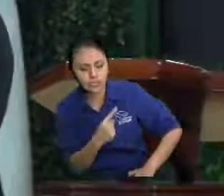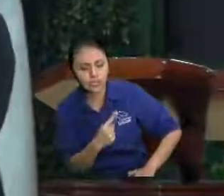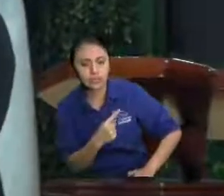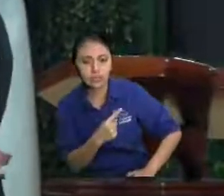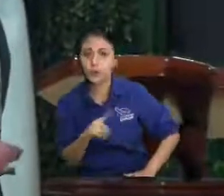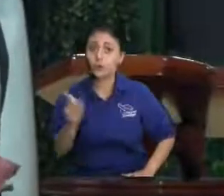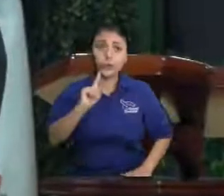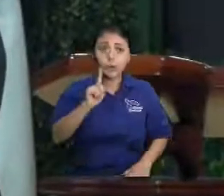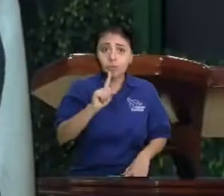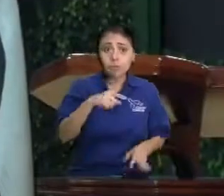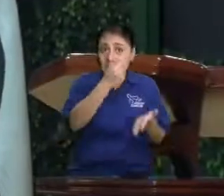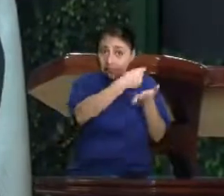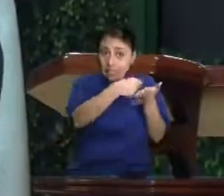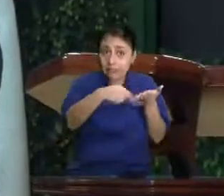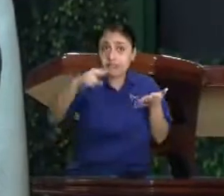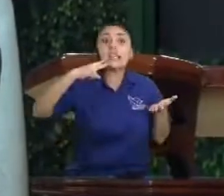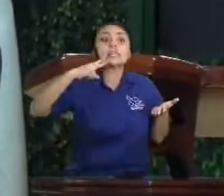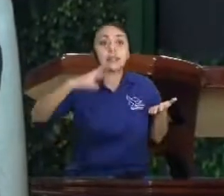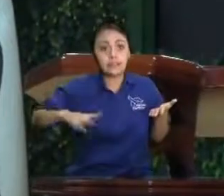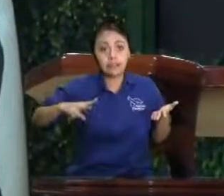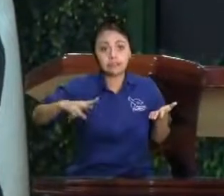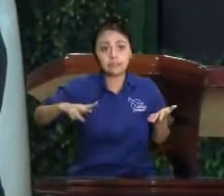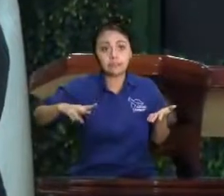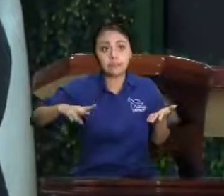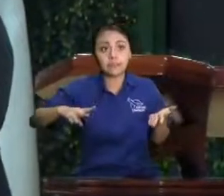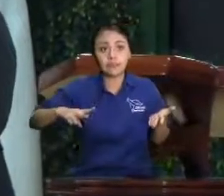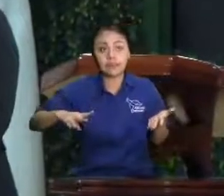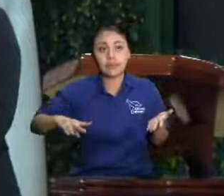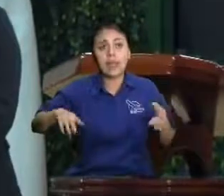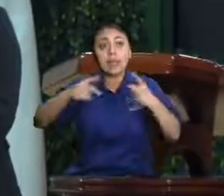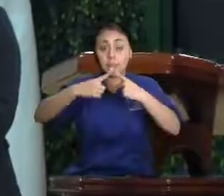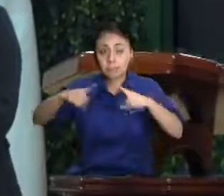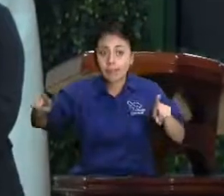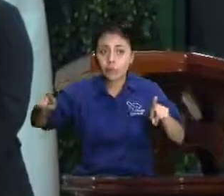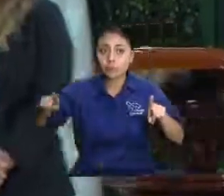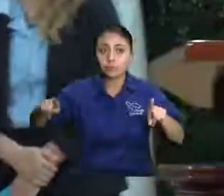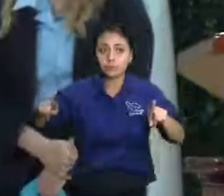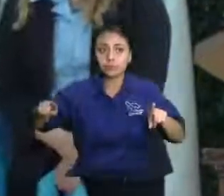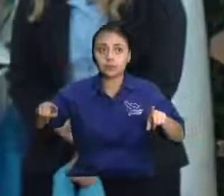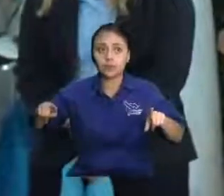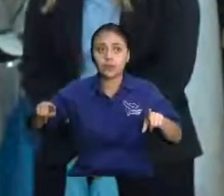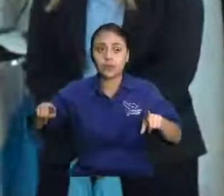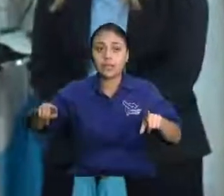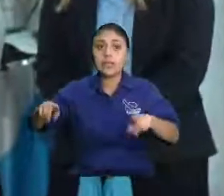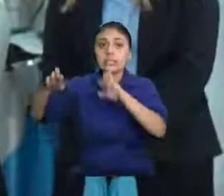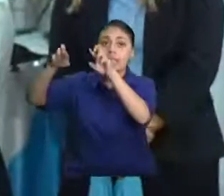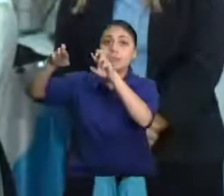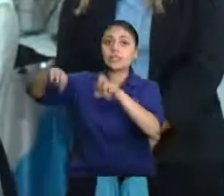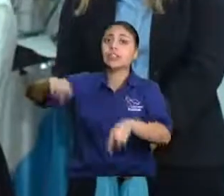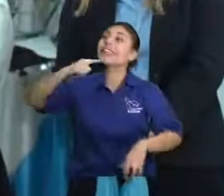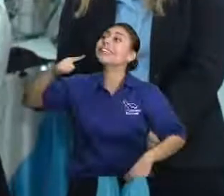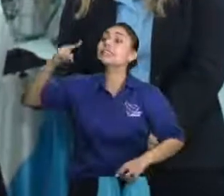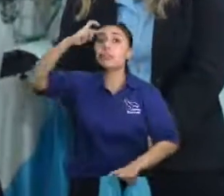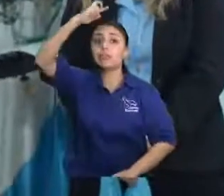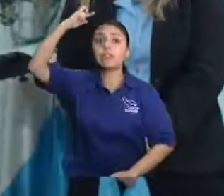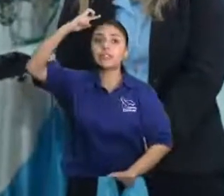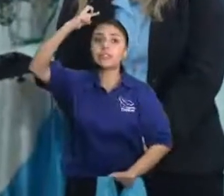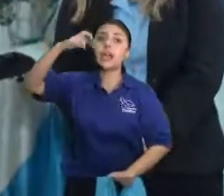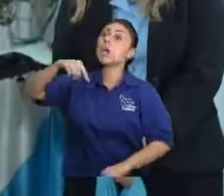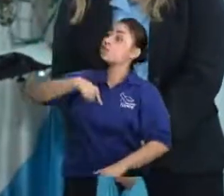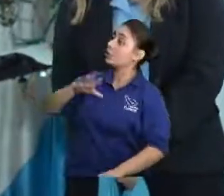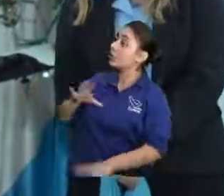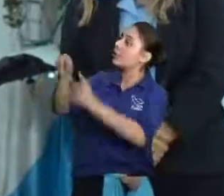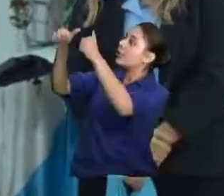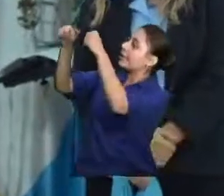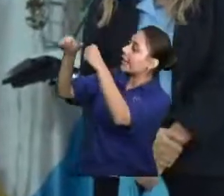aquí? ¿Para qué lo voy a discernir? Pero si un hermano o hermana empieza, ¡pueblo mío! Ahí sí tengo que